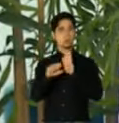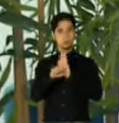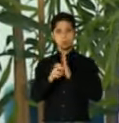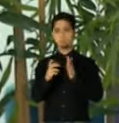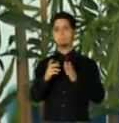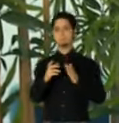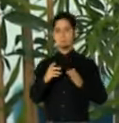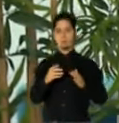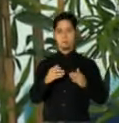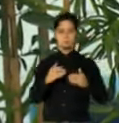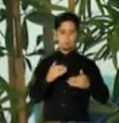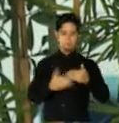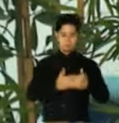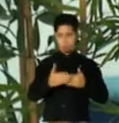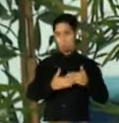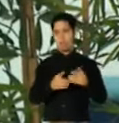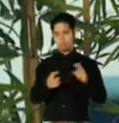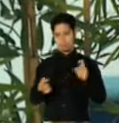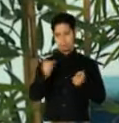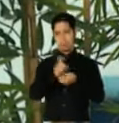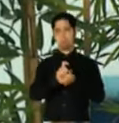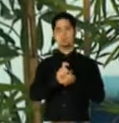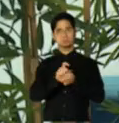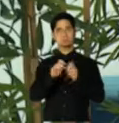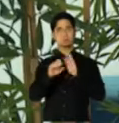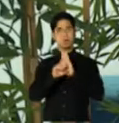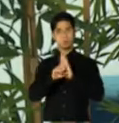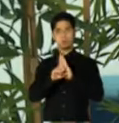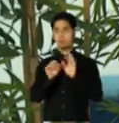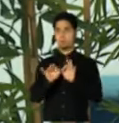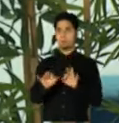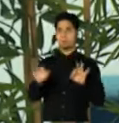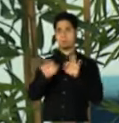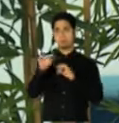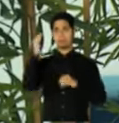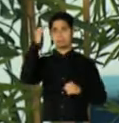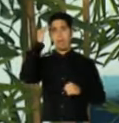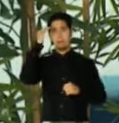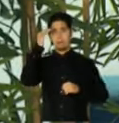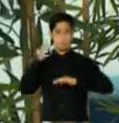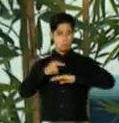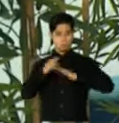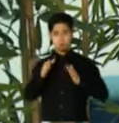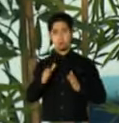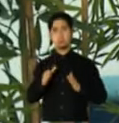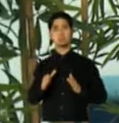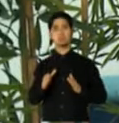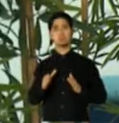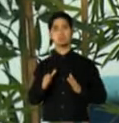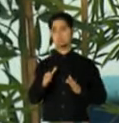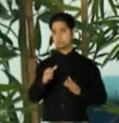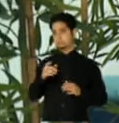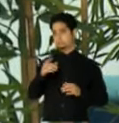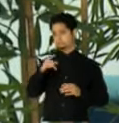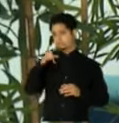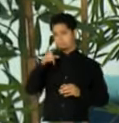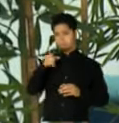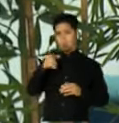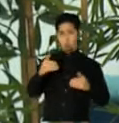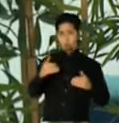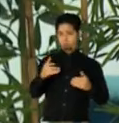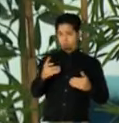lo que tú traes, ¿verdad?, de los niños, sino de que tenemos que estar conscientes de que aquí en Puerto Rico hay personas que no tienen suficiente dinero para